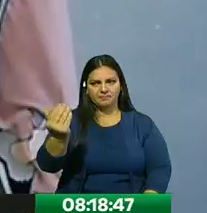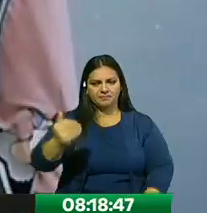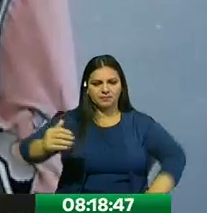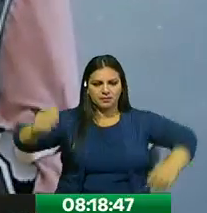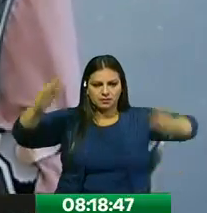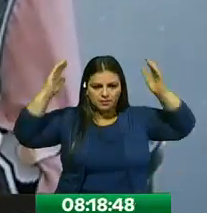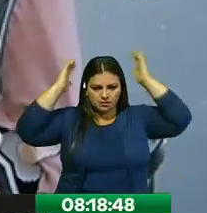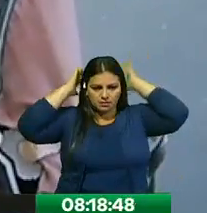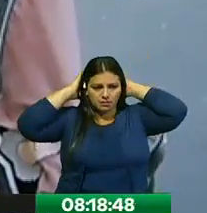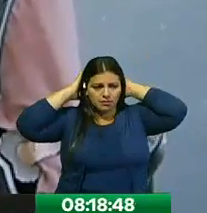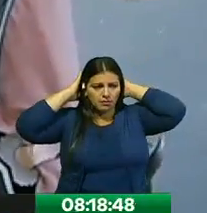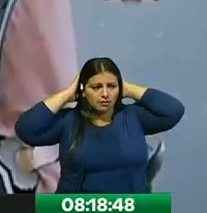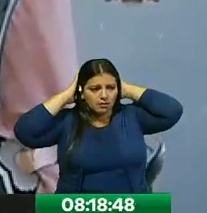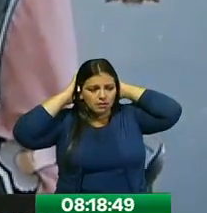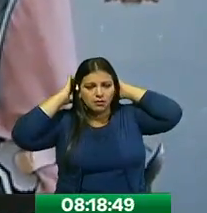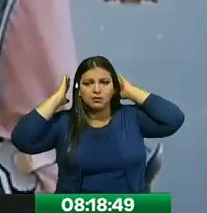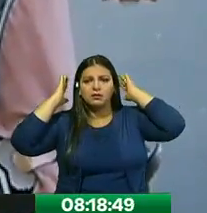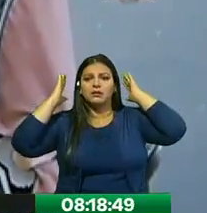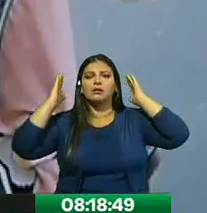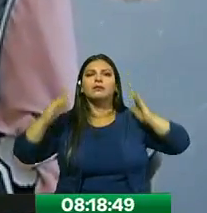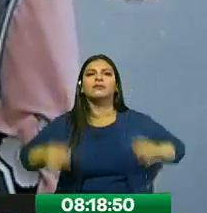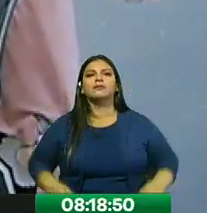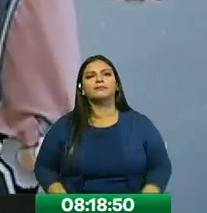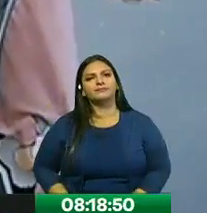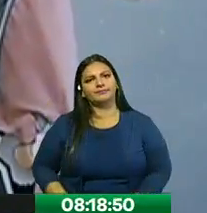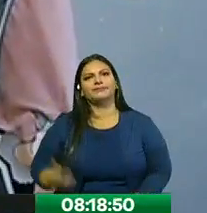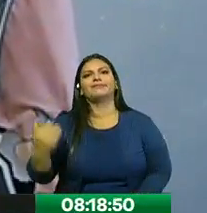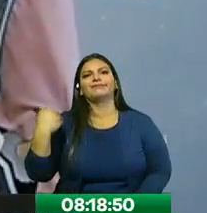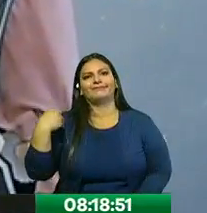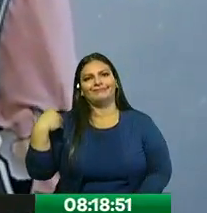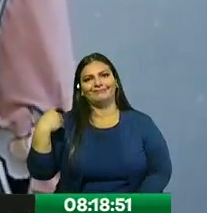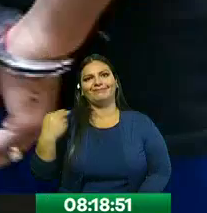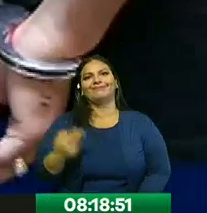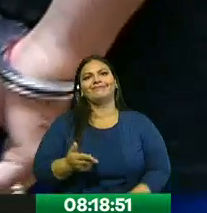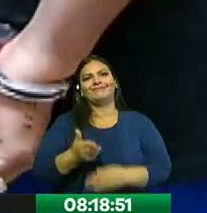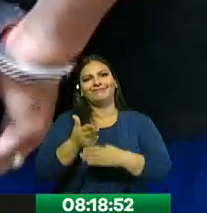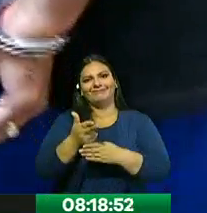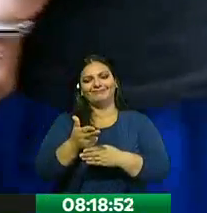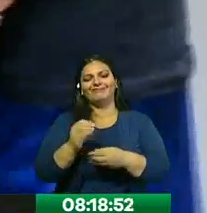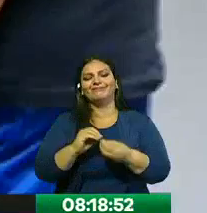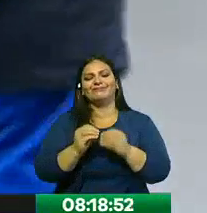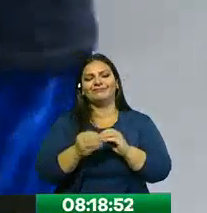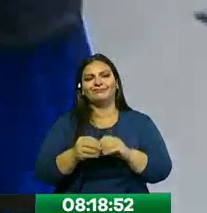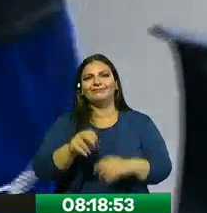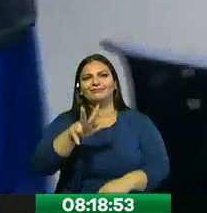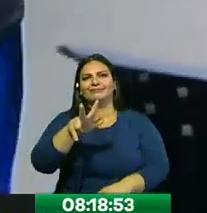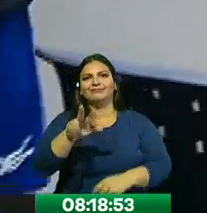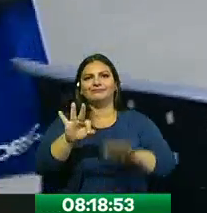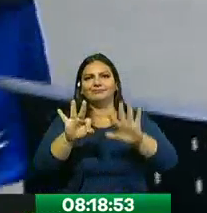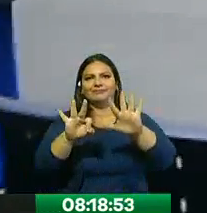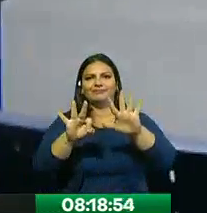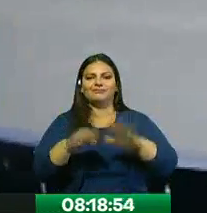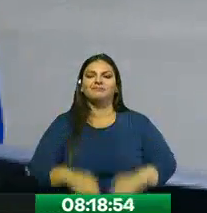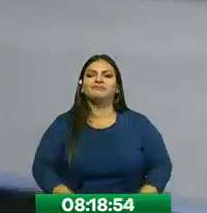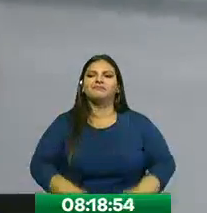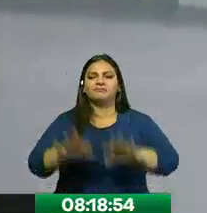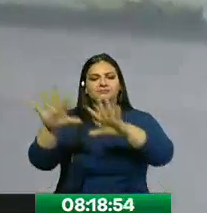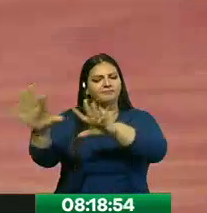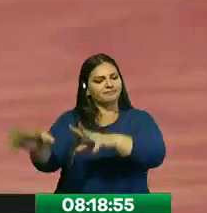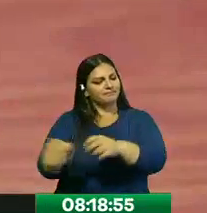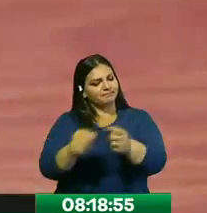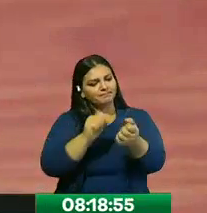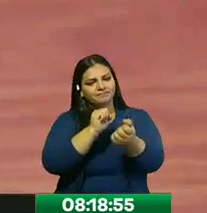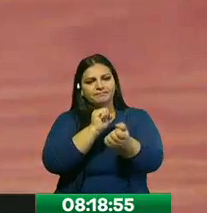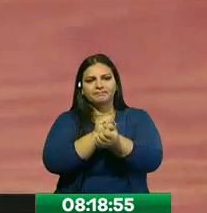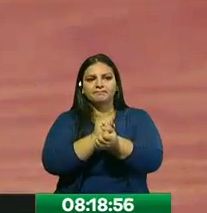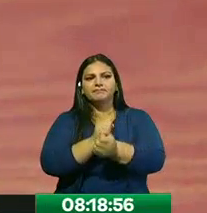logró ubicar un revólver calibre 38. De ahí que fue trasladado hasta la unidad de vigilancia comunitaria